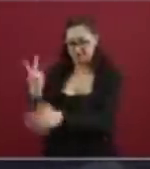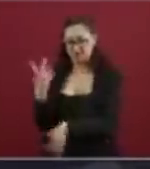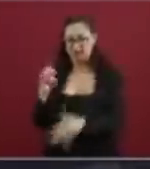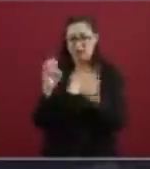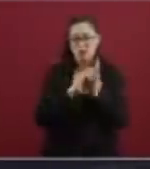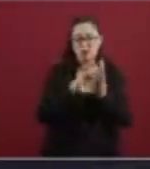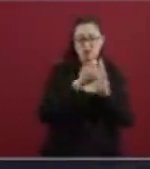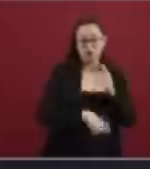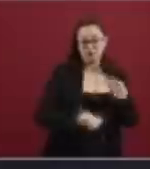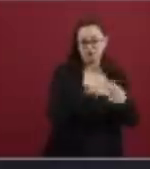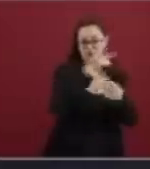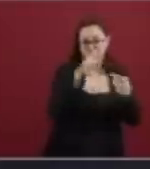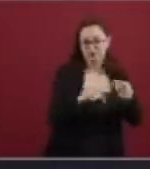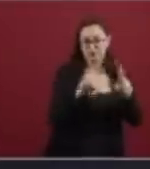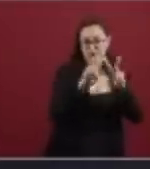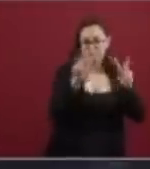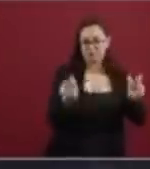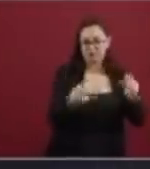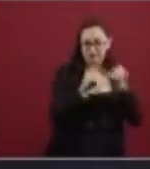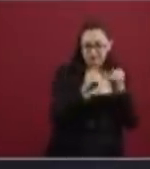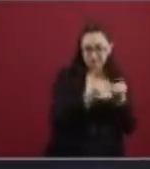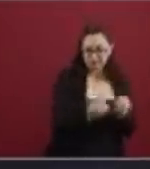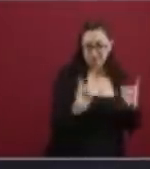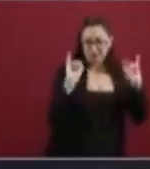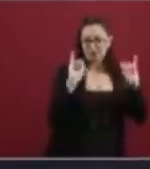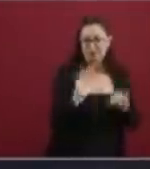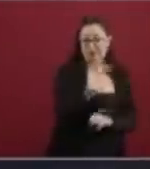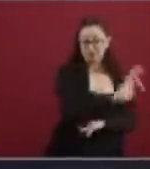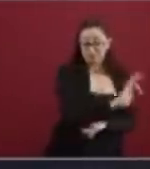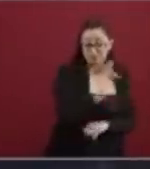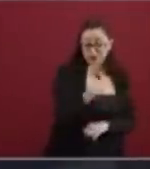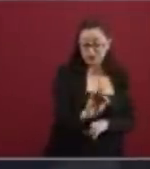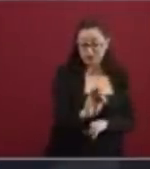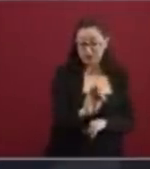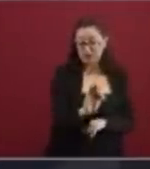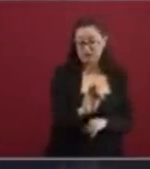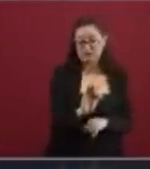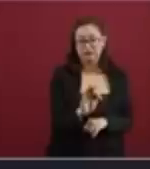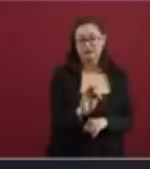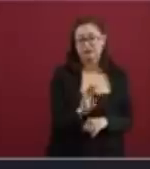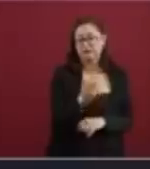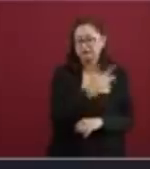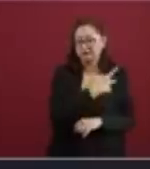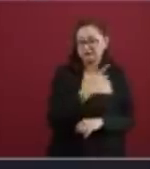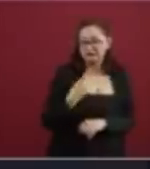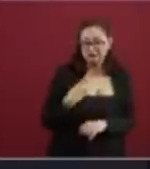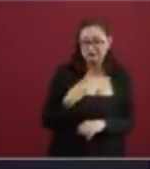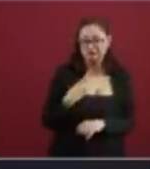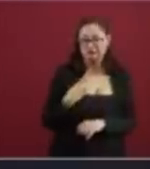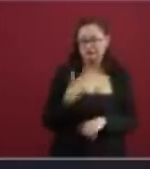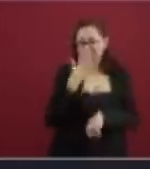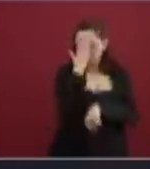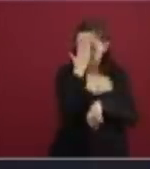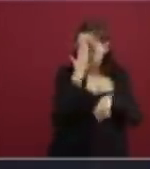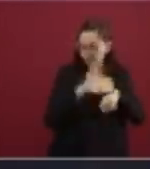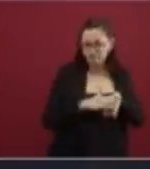la independencia. Esa es una fecha que tenemos que